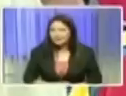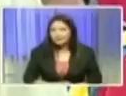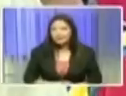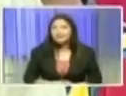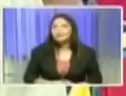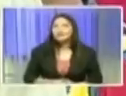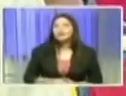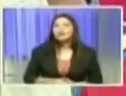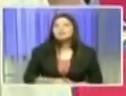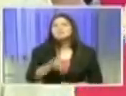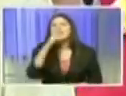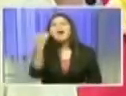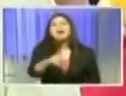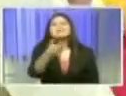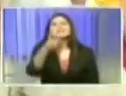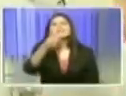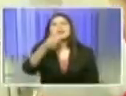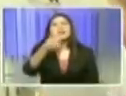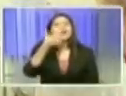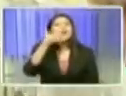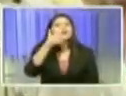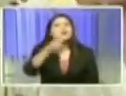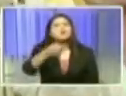¿Quiénes tienen teléfono?